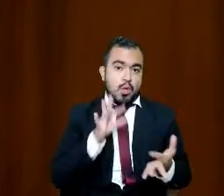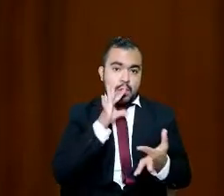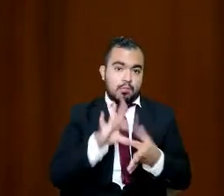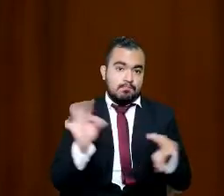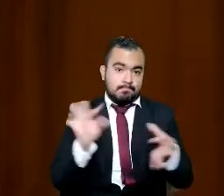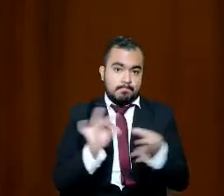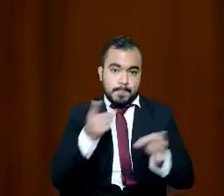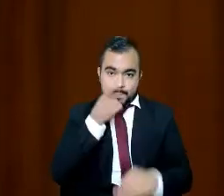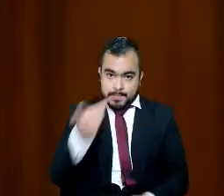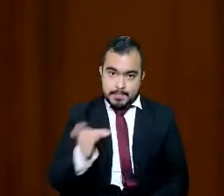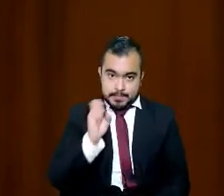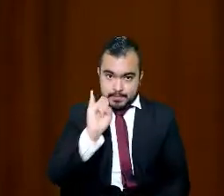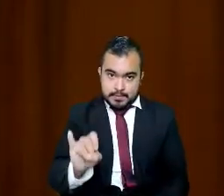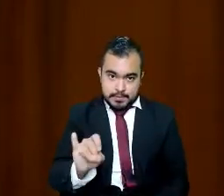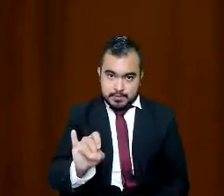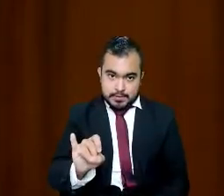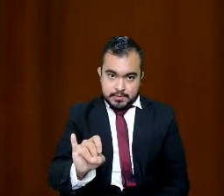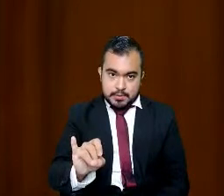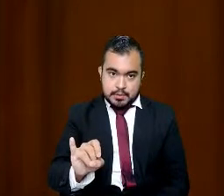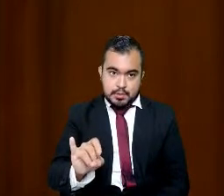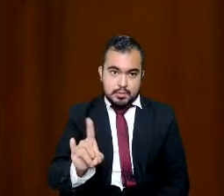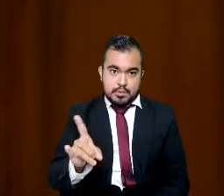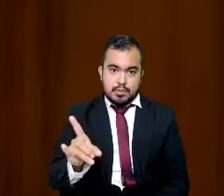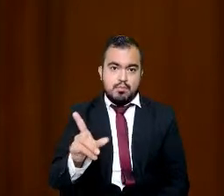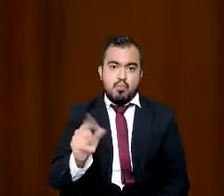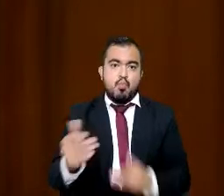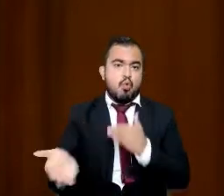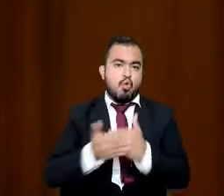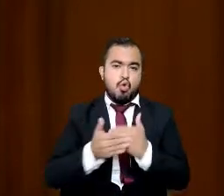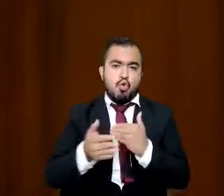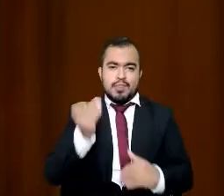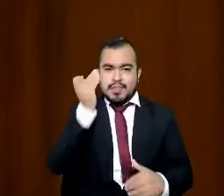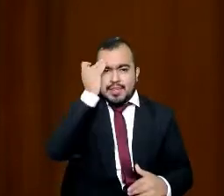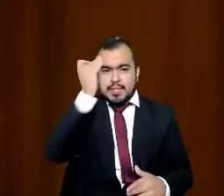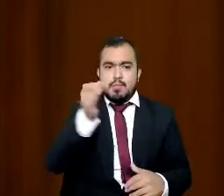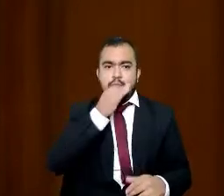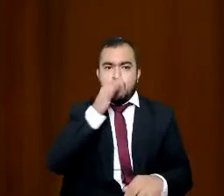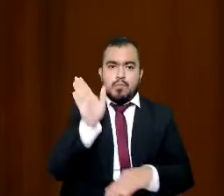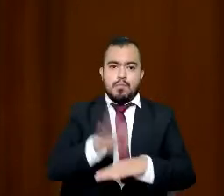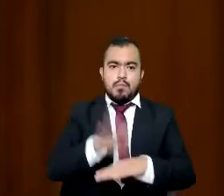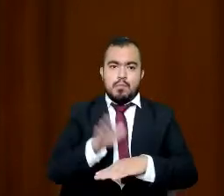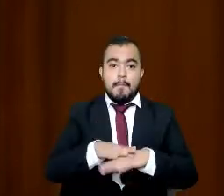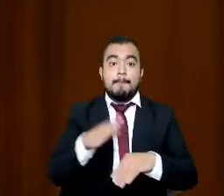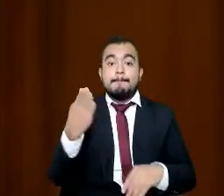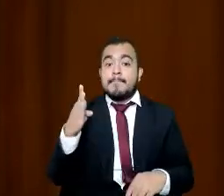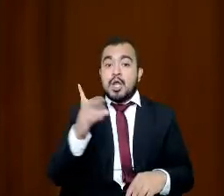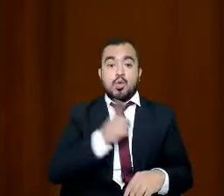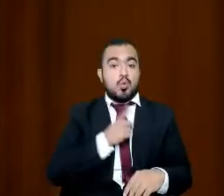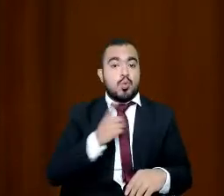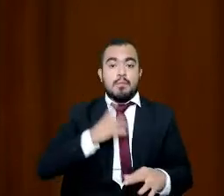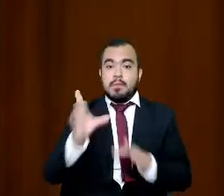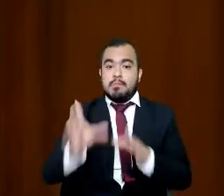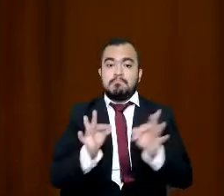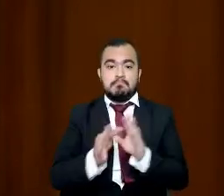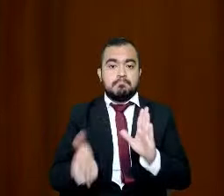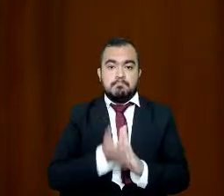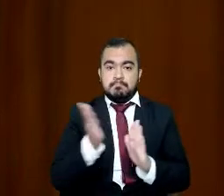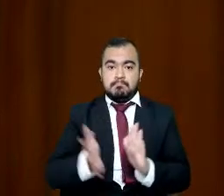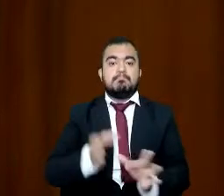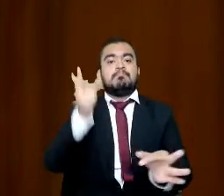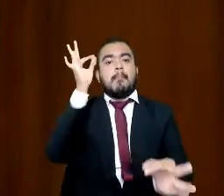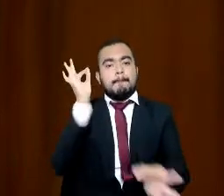por el poco tiempo que tenemos es, en mayo tiene que estar terminada la rehabilitación.